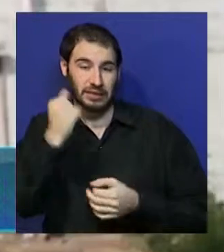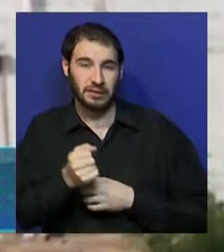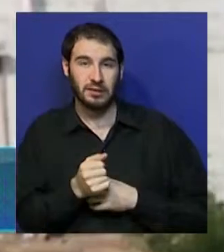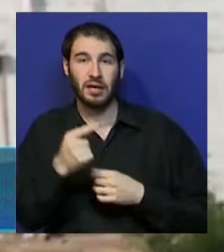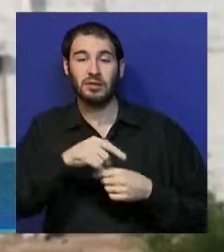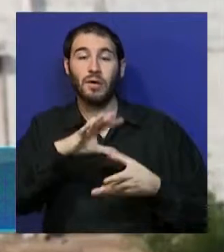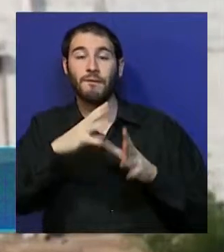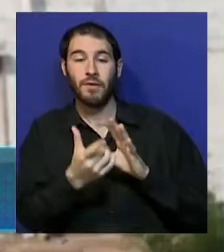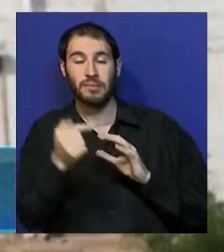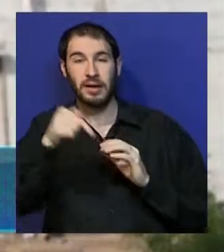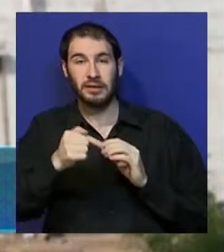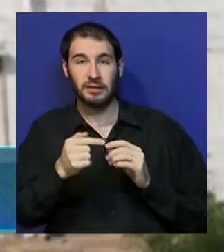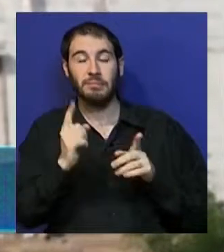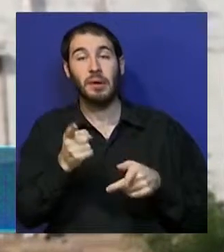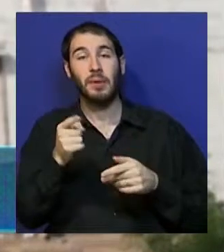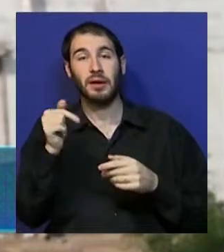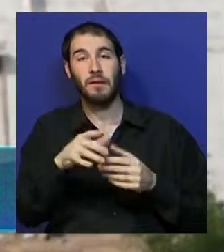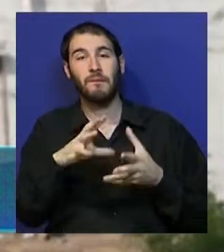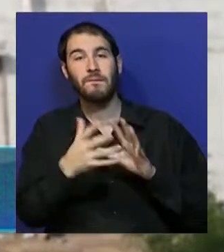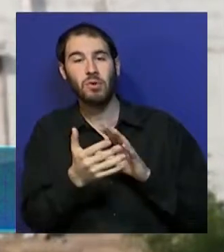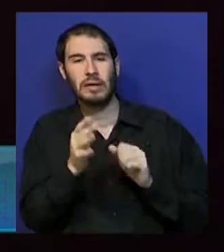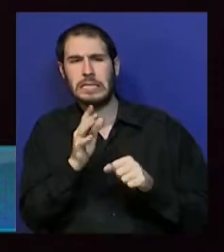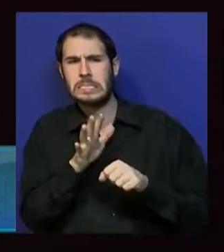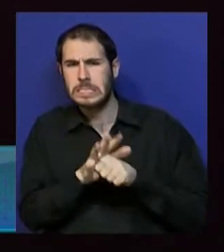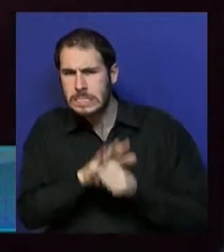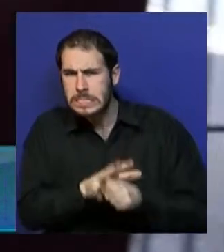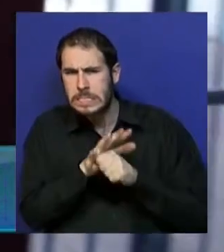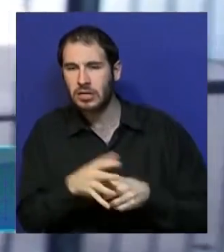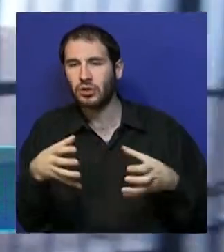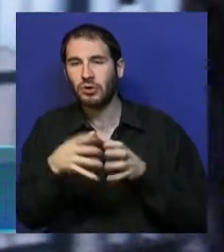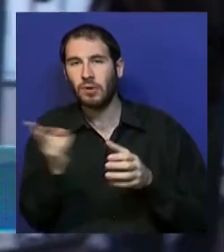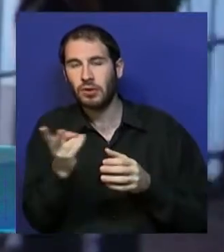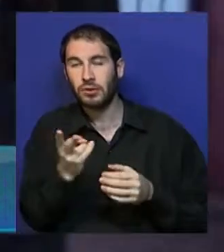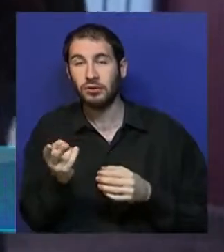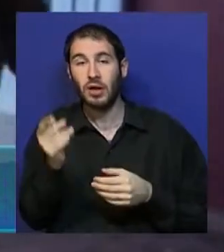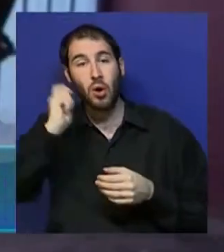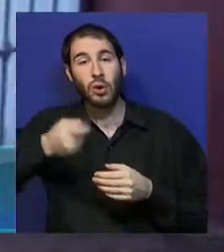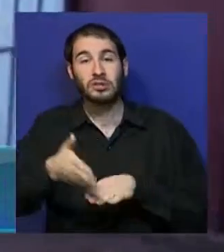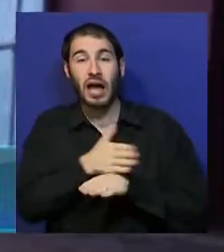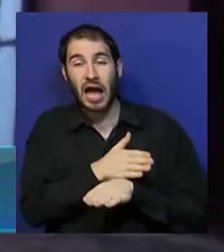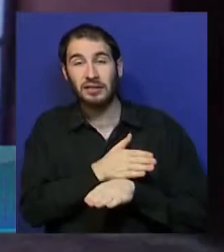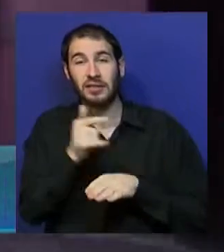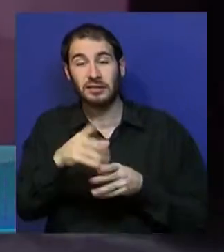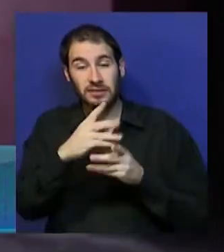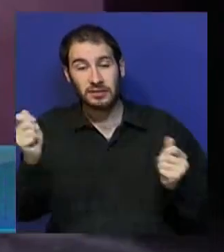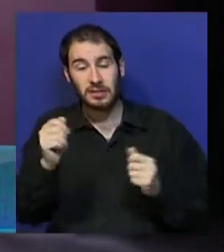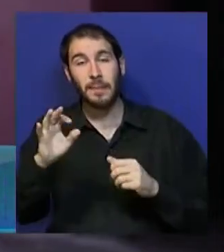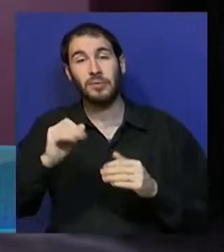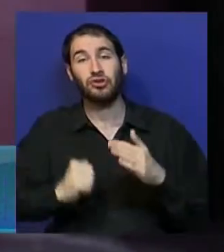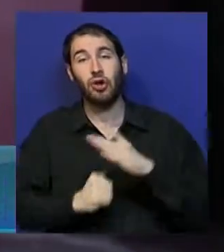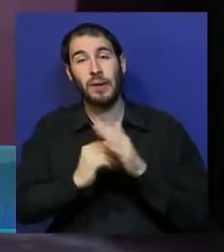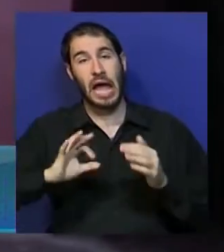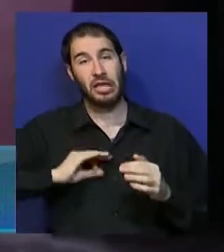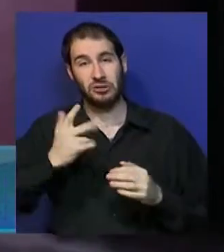de alguna forma operaba también como una forma de presionar a las cámaras para que realizaran los juicios antes de que se venza el plazo de los 3